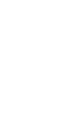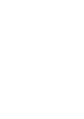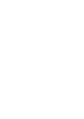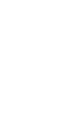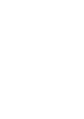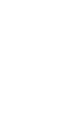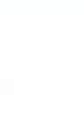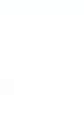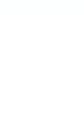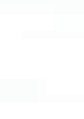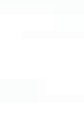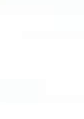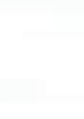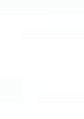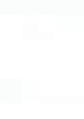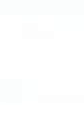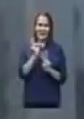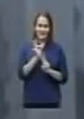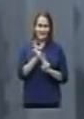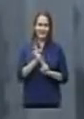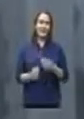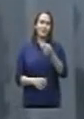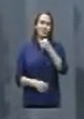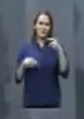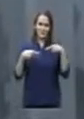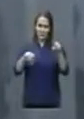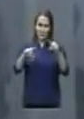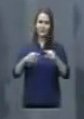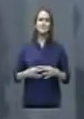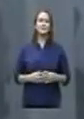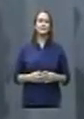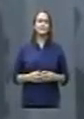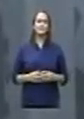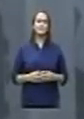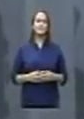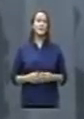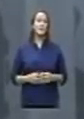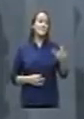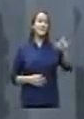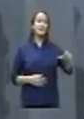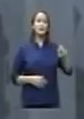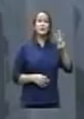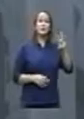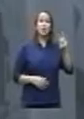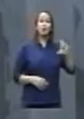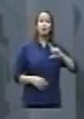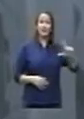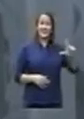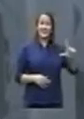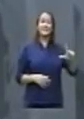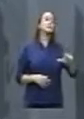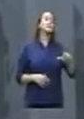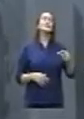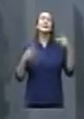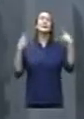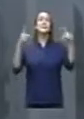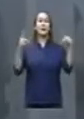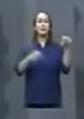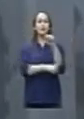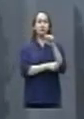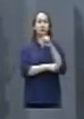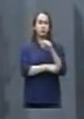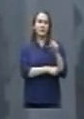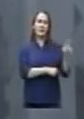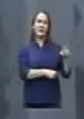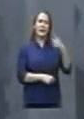Entrevista, el noticiero de la gente. 8 líderes del paro camionero serán llamados a indagatoria por los actos delictivos que se presentaron